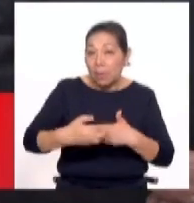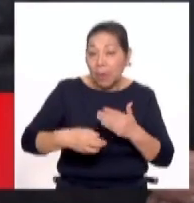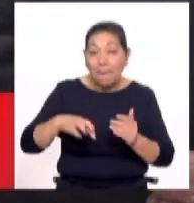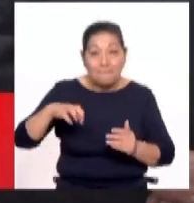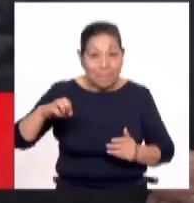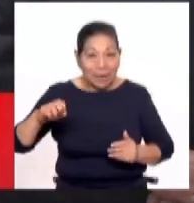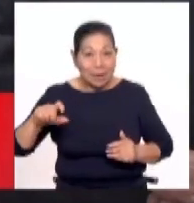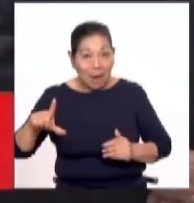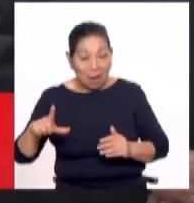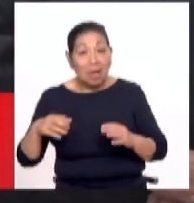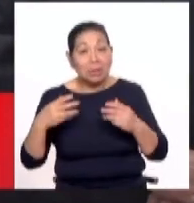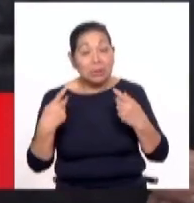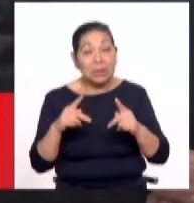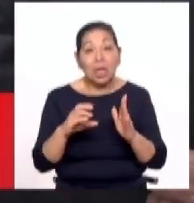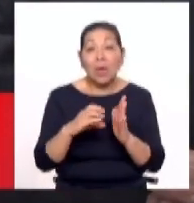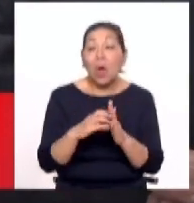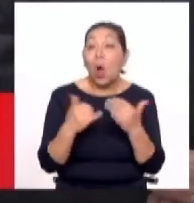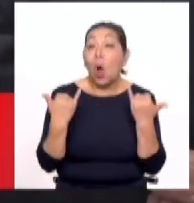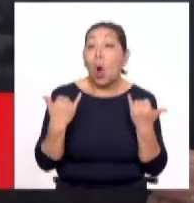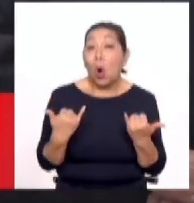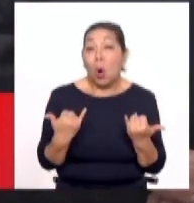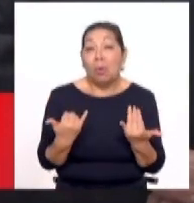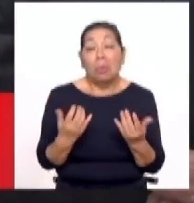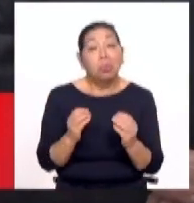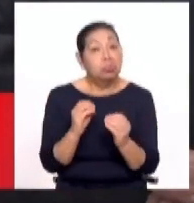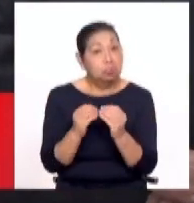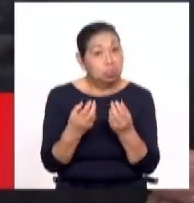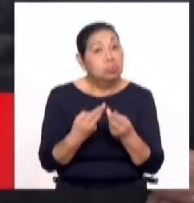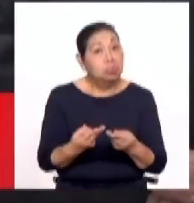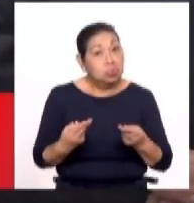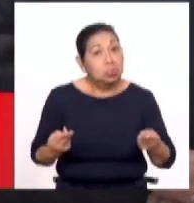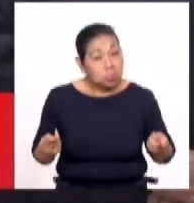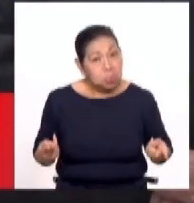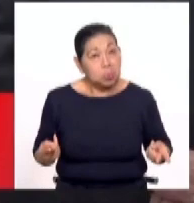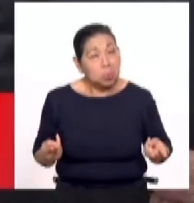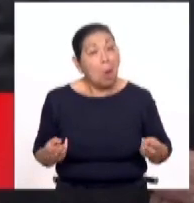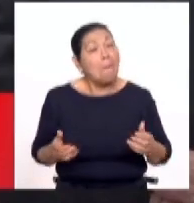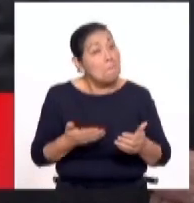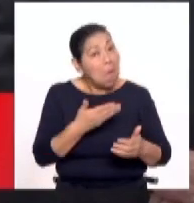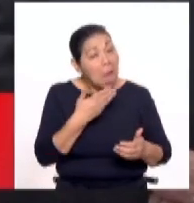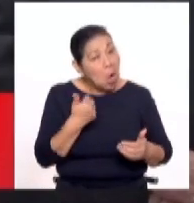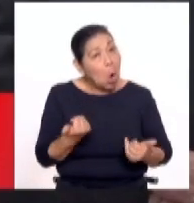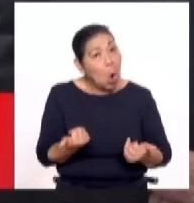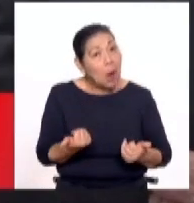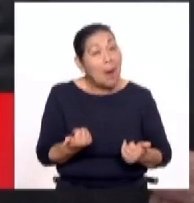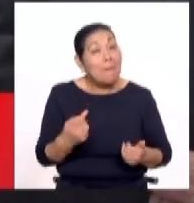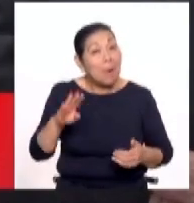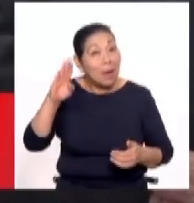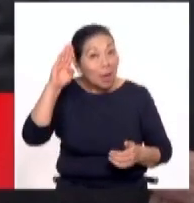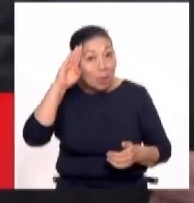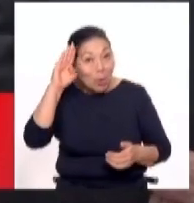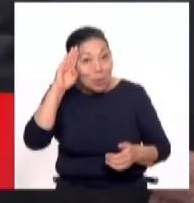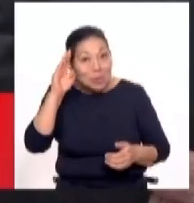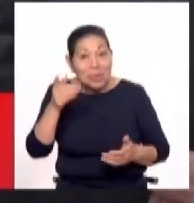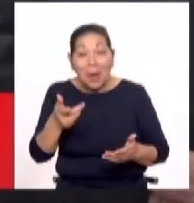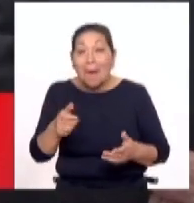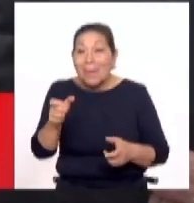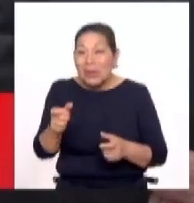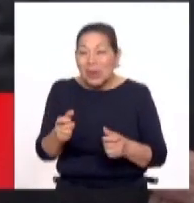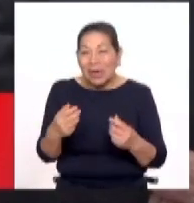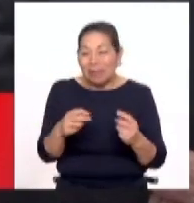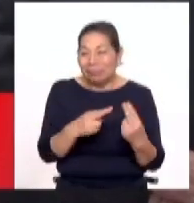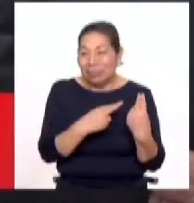Penal, nos ha permitido hoy en día tener una herramienta potente para que nuestros policías y